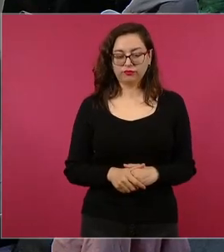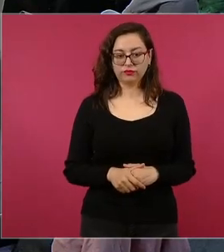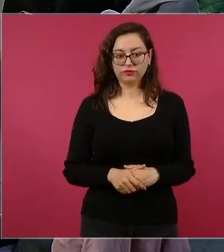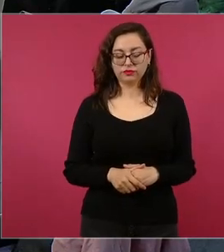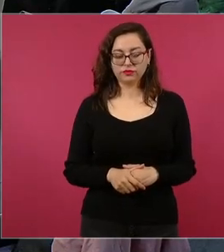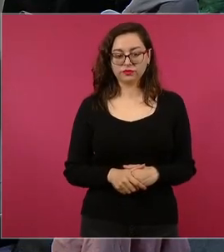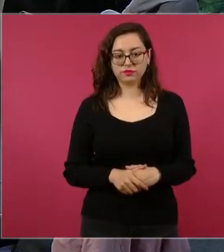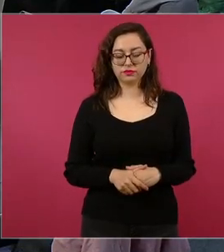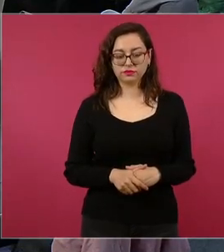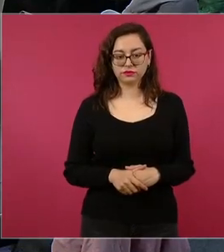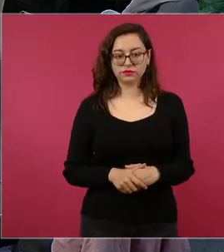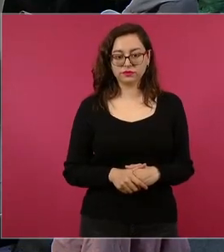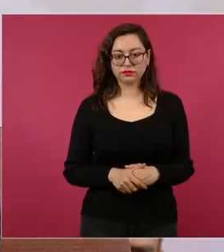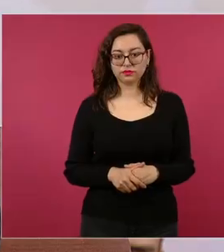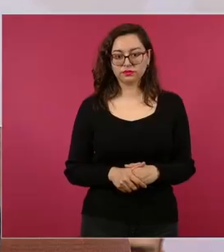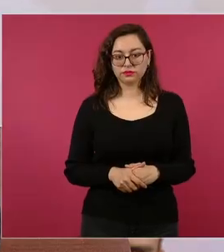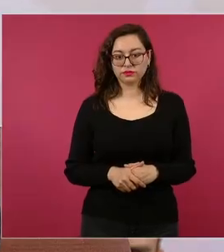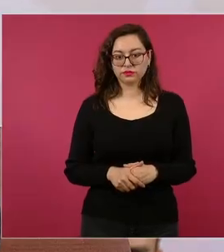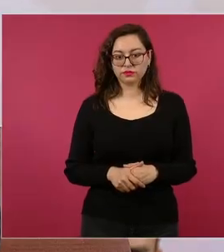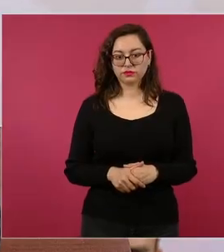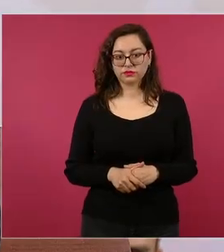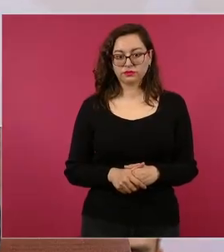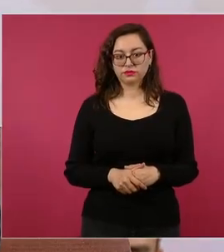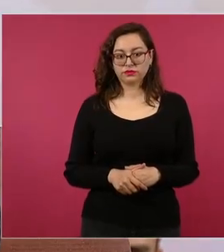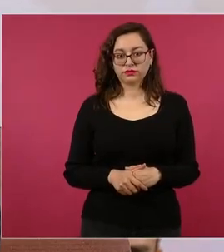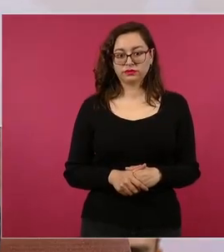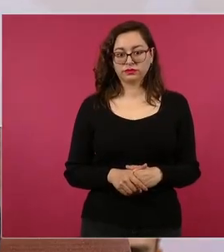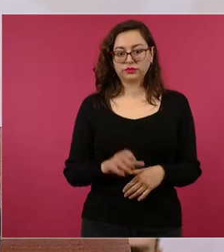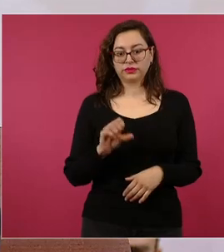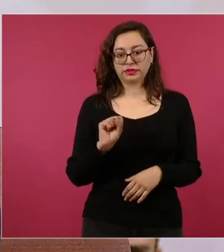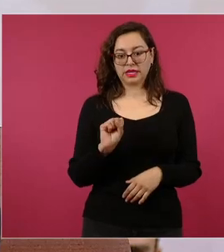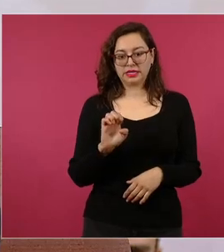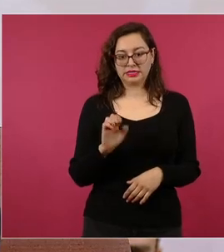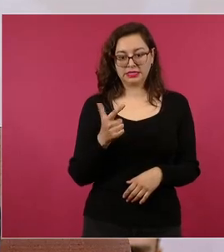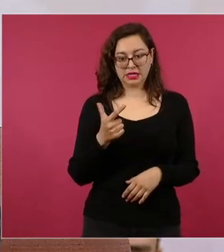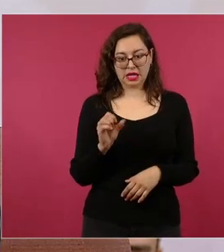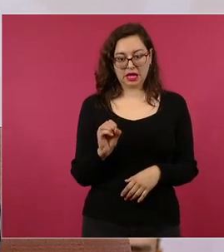para que la Secretaría de Gobernación